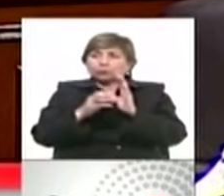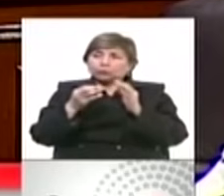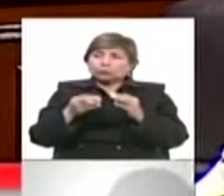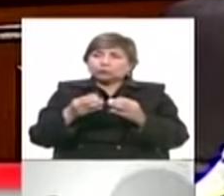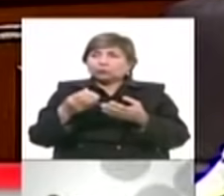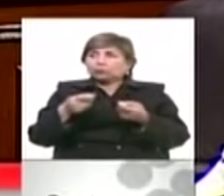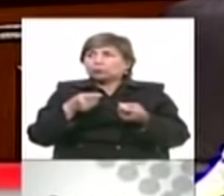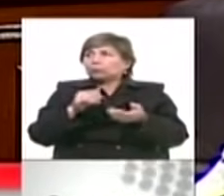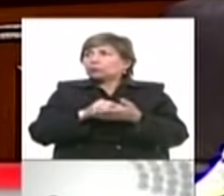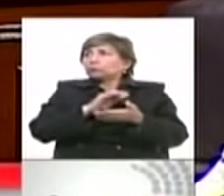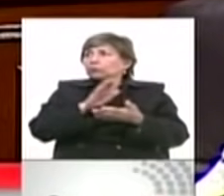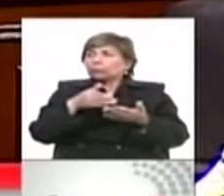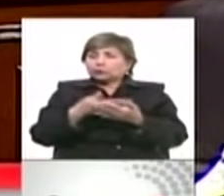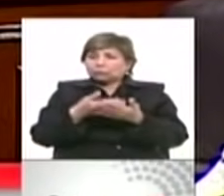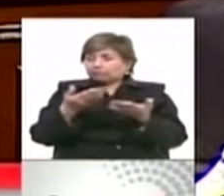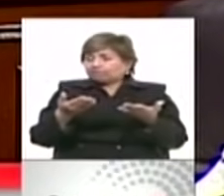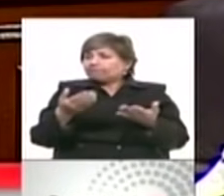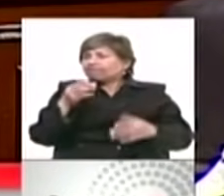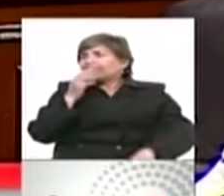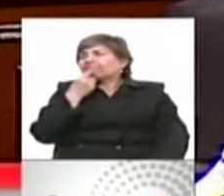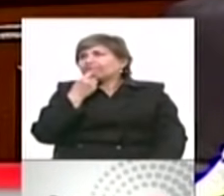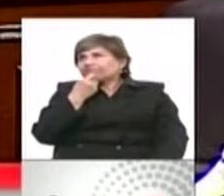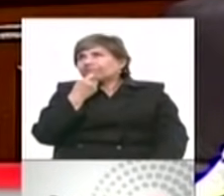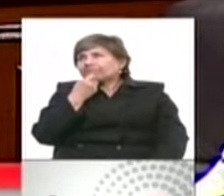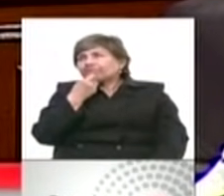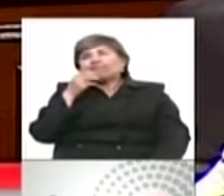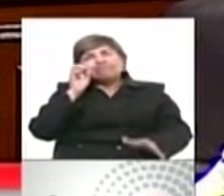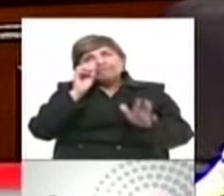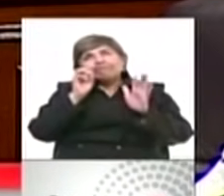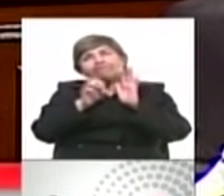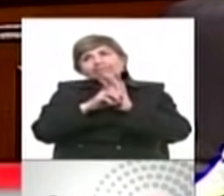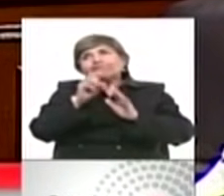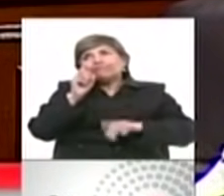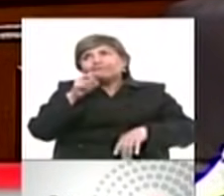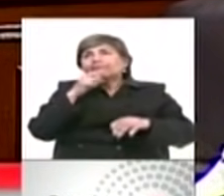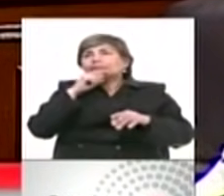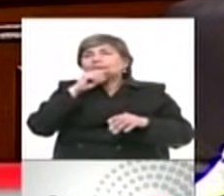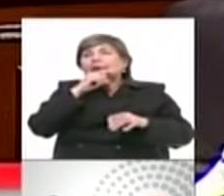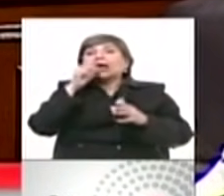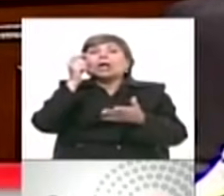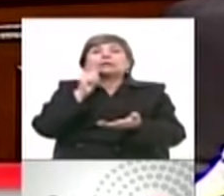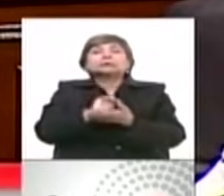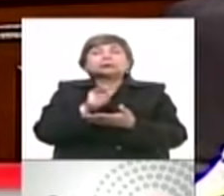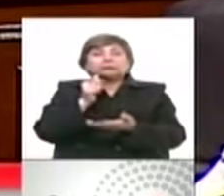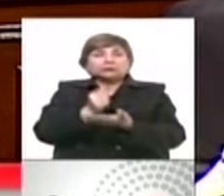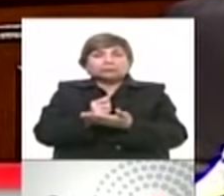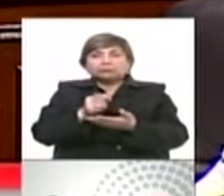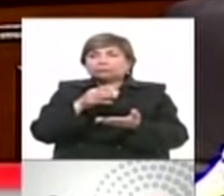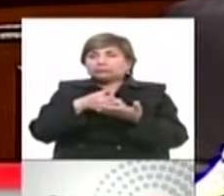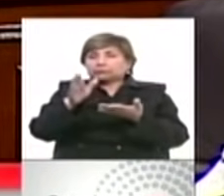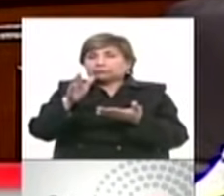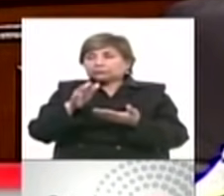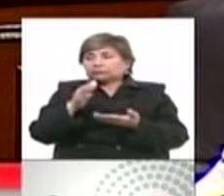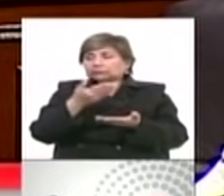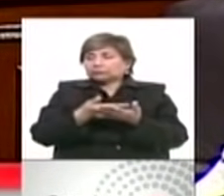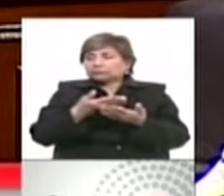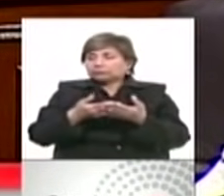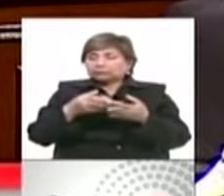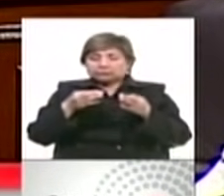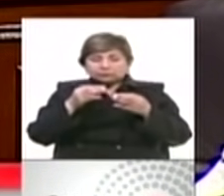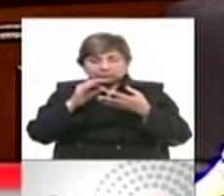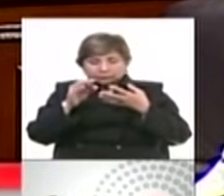Claro. Ahora bien, en general sobre política económica, ¿qué significa ser de centro? Me